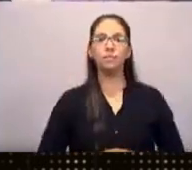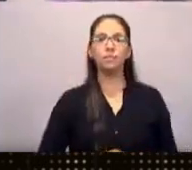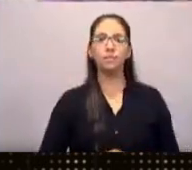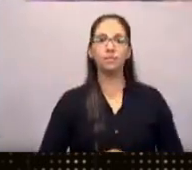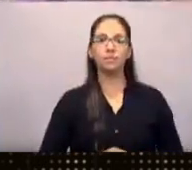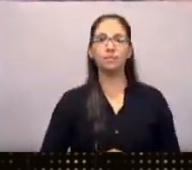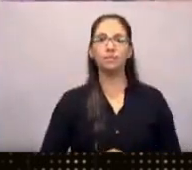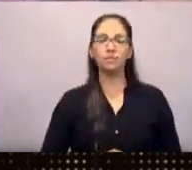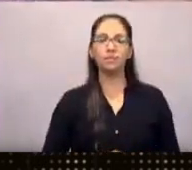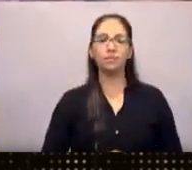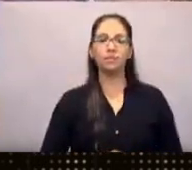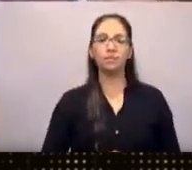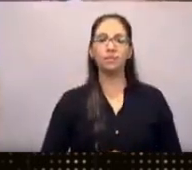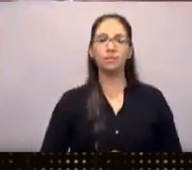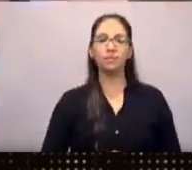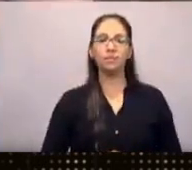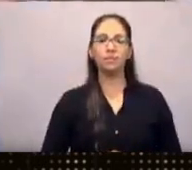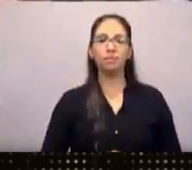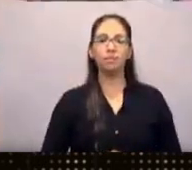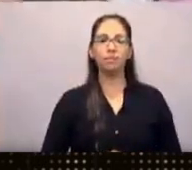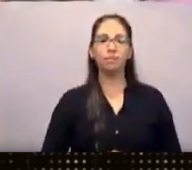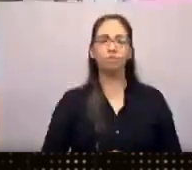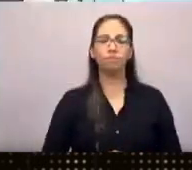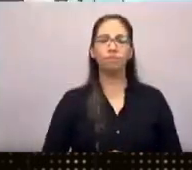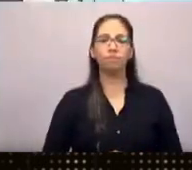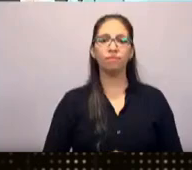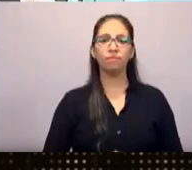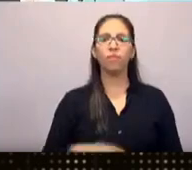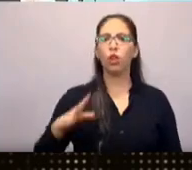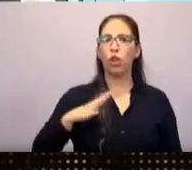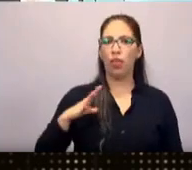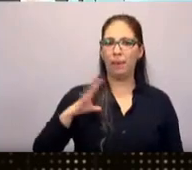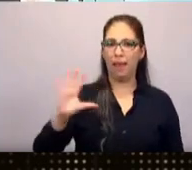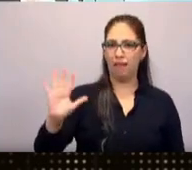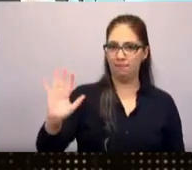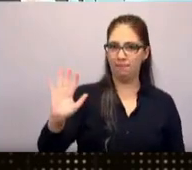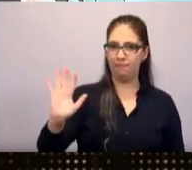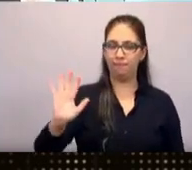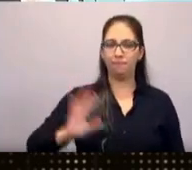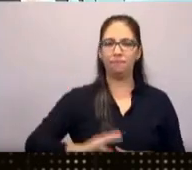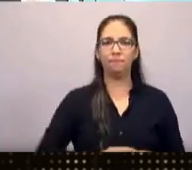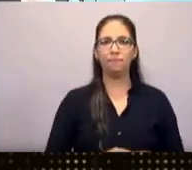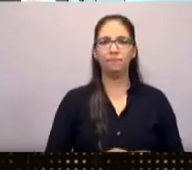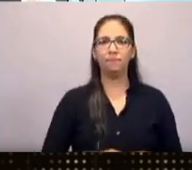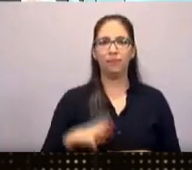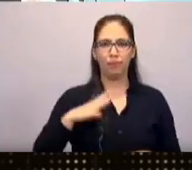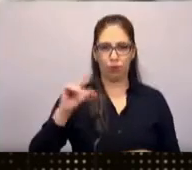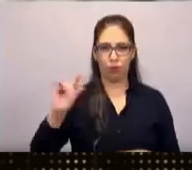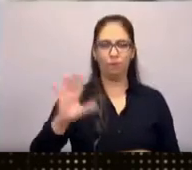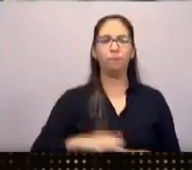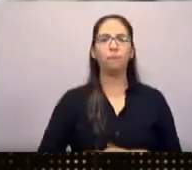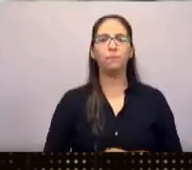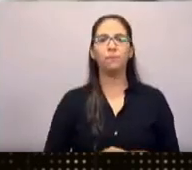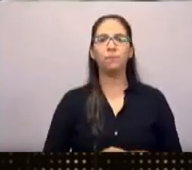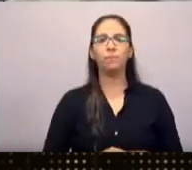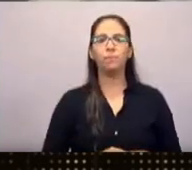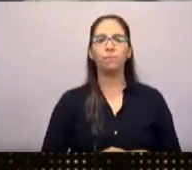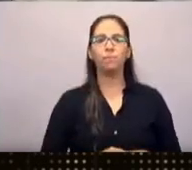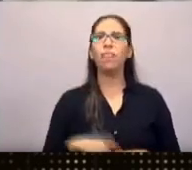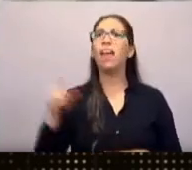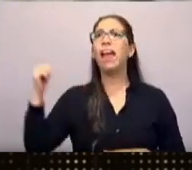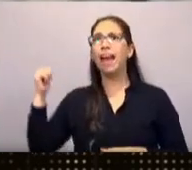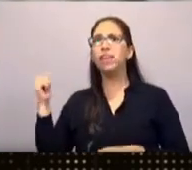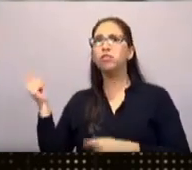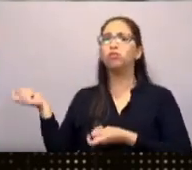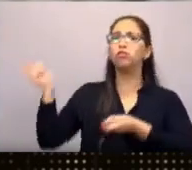Aires todavía no Alberto falta poquito y fíjense que nos tocó veníamos de